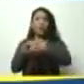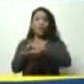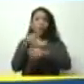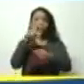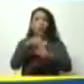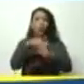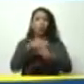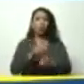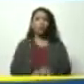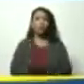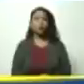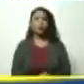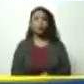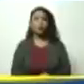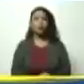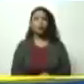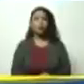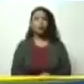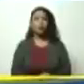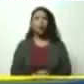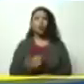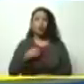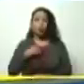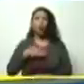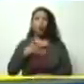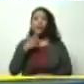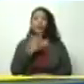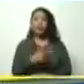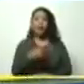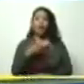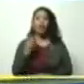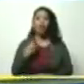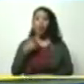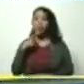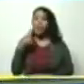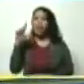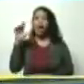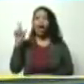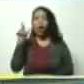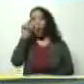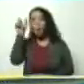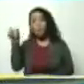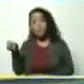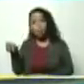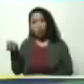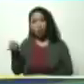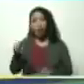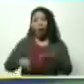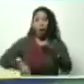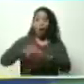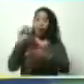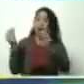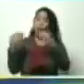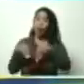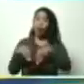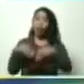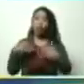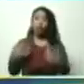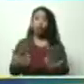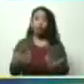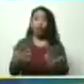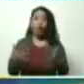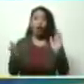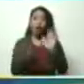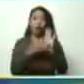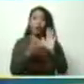petróleo lo que sí te puedo decir como le dije Eduardo es que los contratos que se van a firmar en el